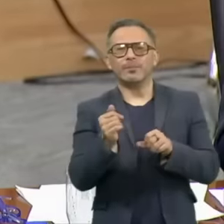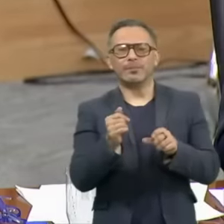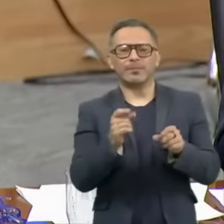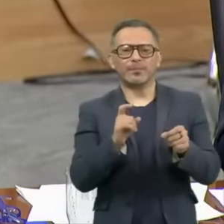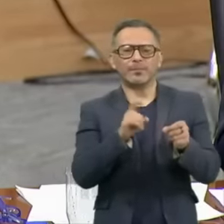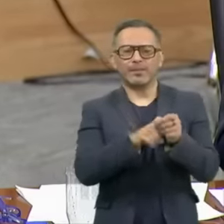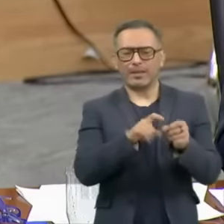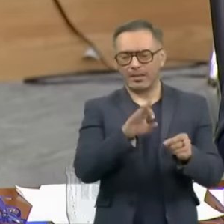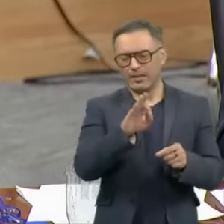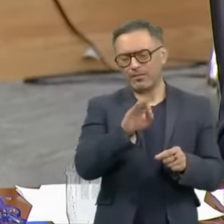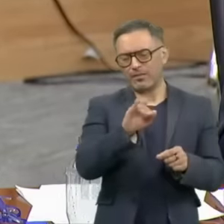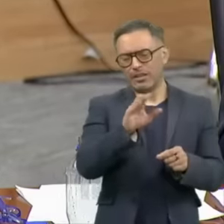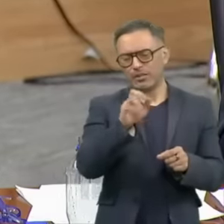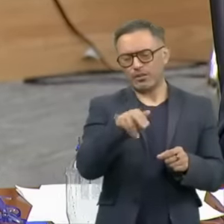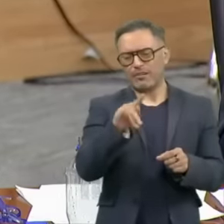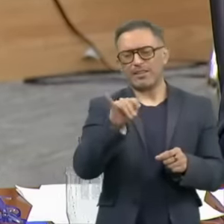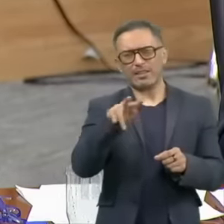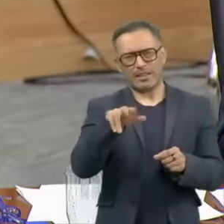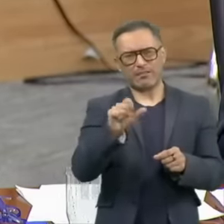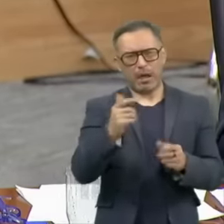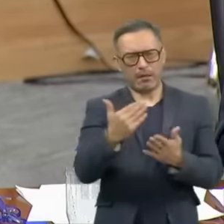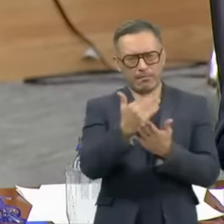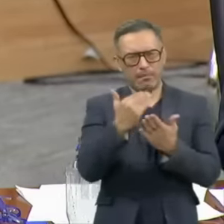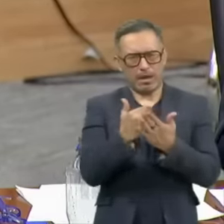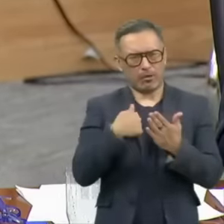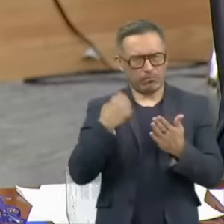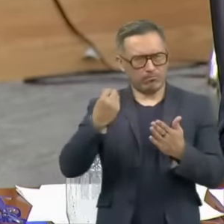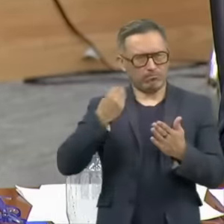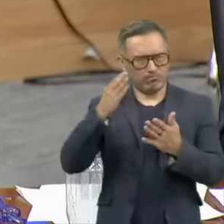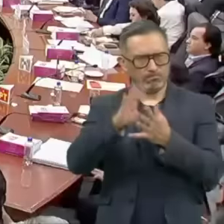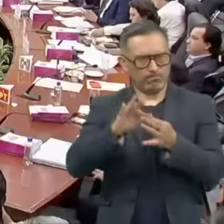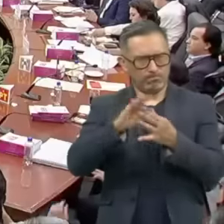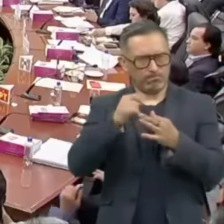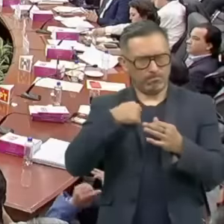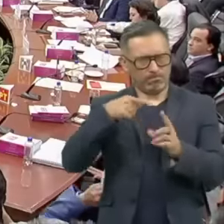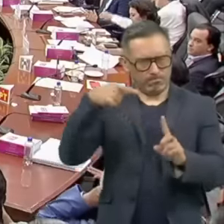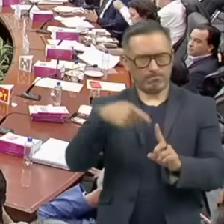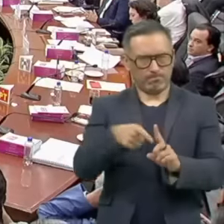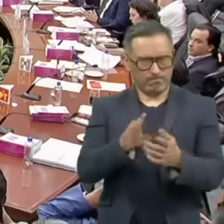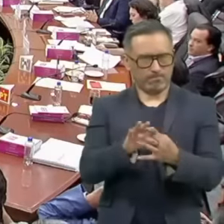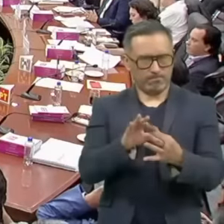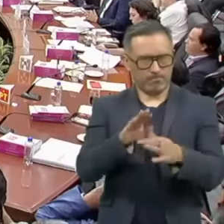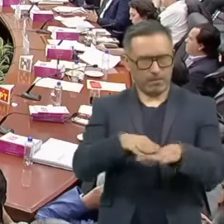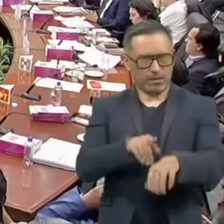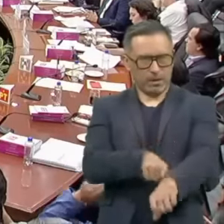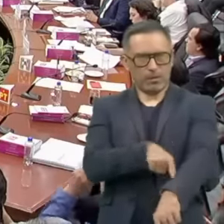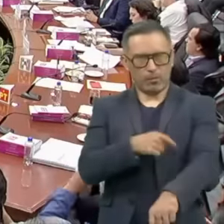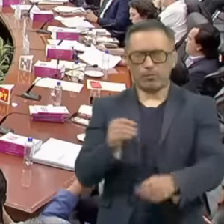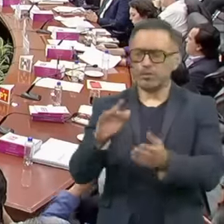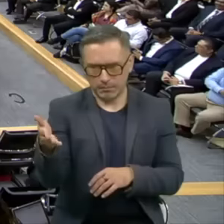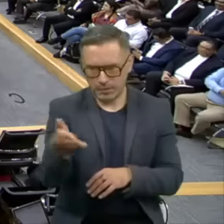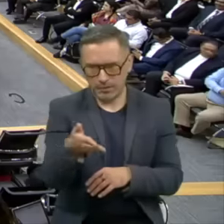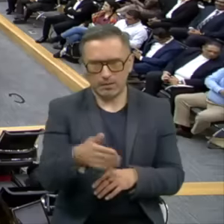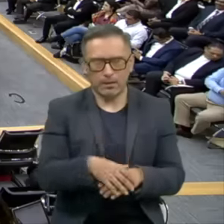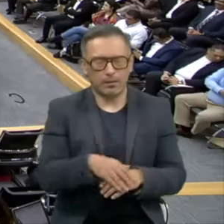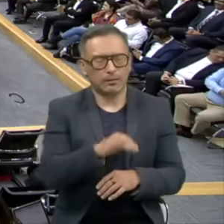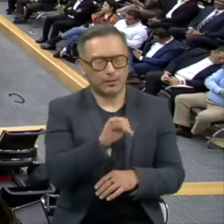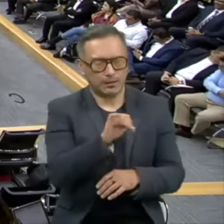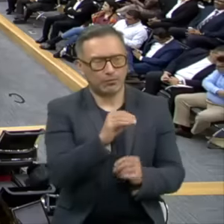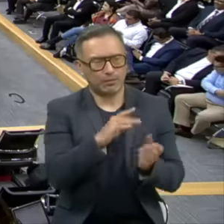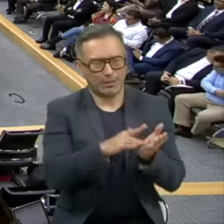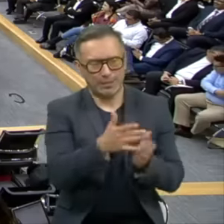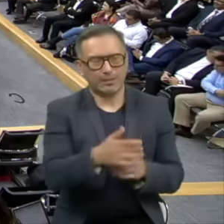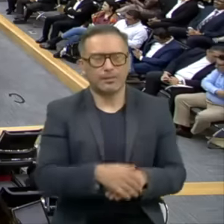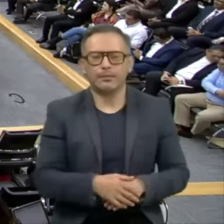la cual me referiré en mi siguiente intervención. Es cuanto, presidenta. Muchísimas gracias, señor representante. Yo